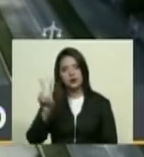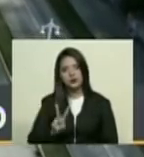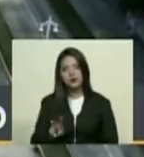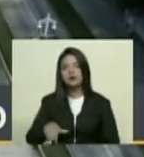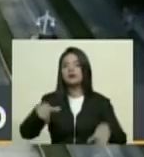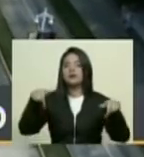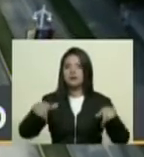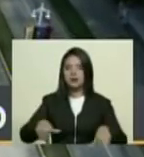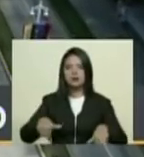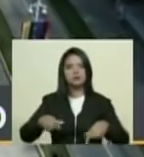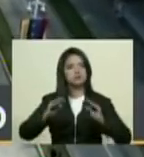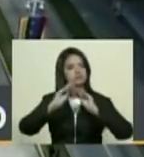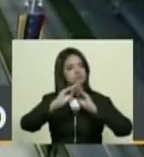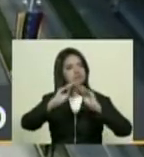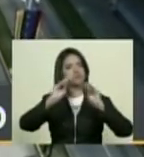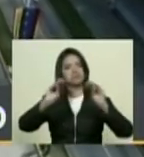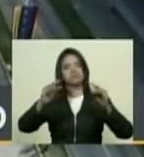desde aquí,